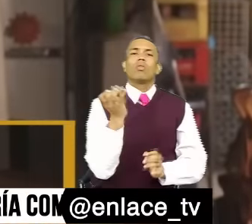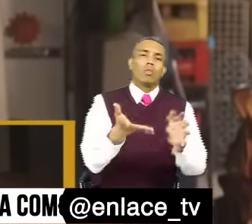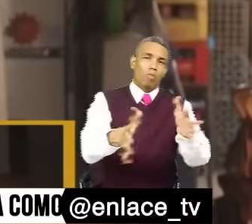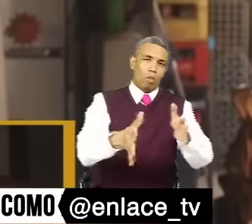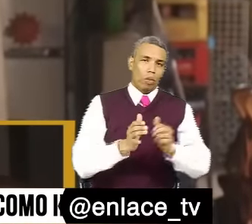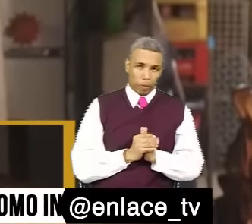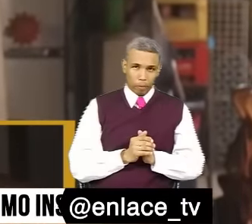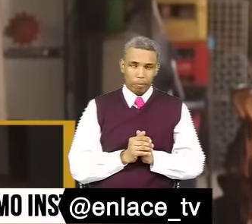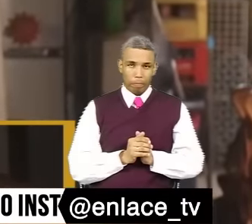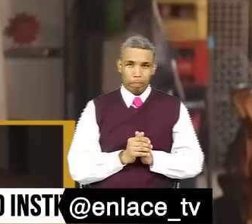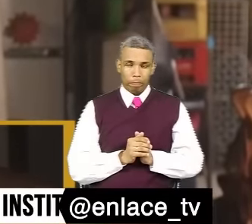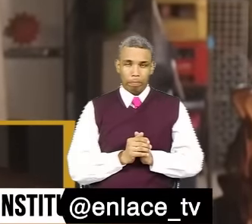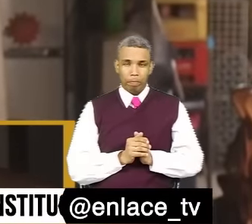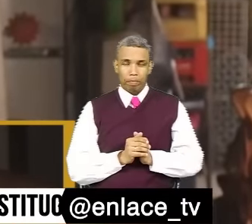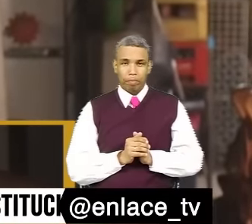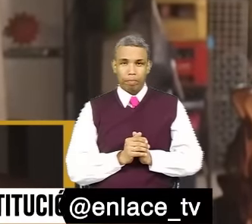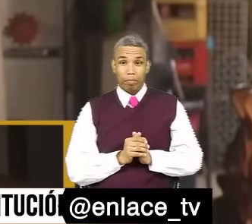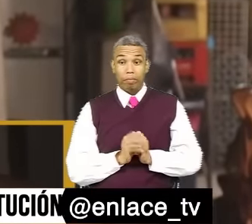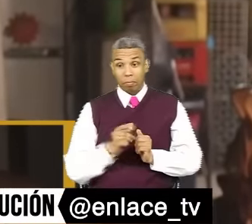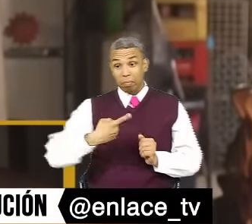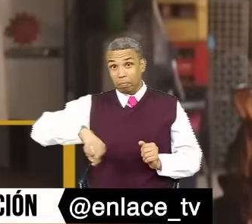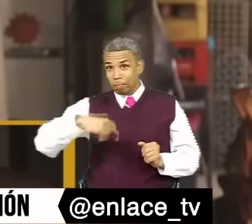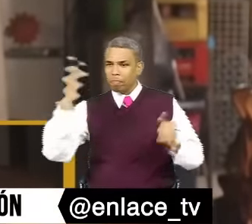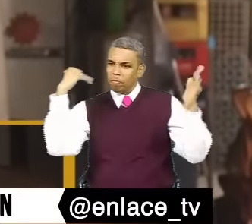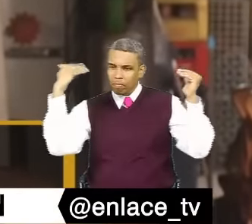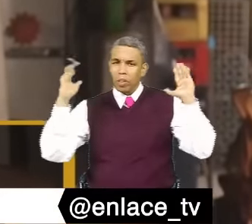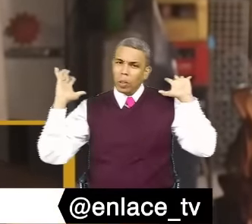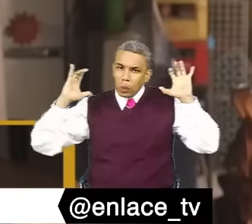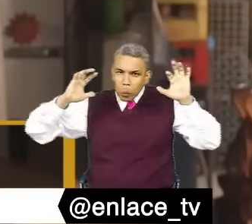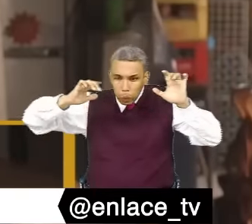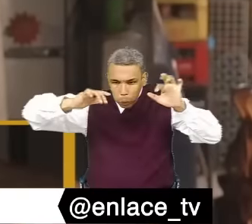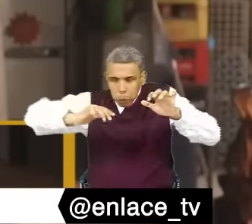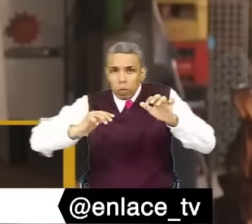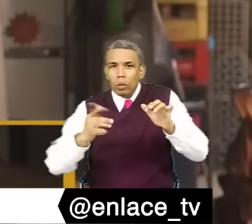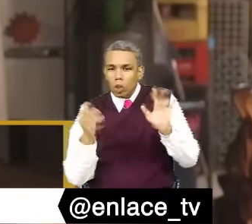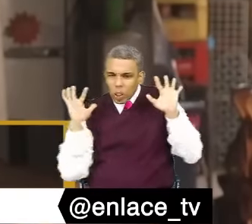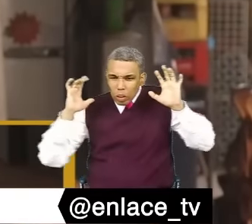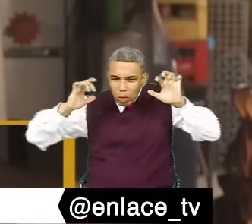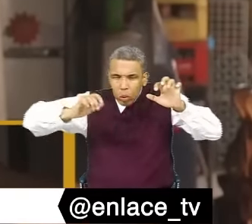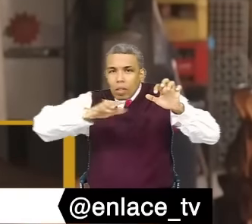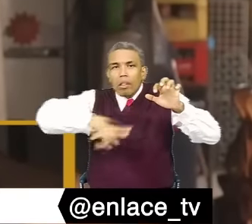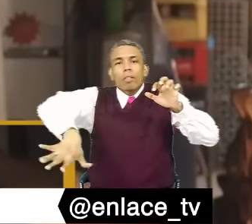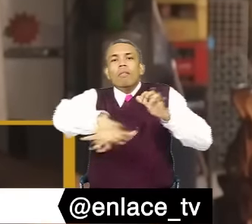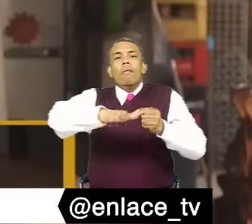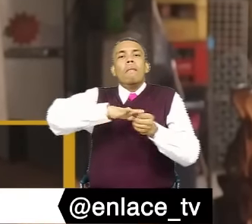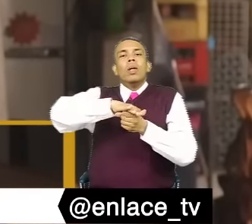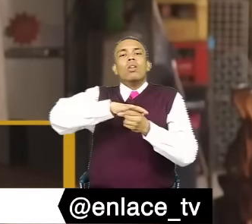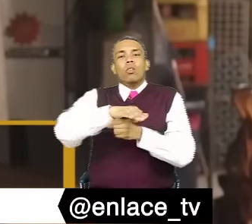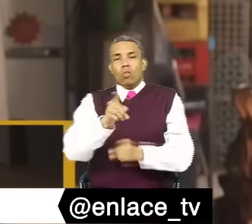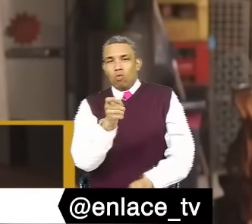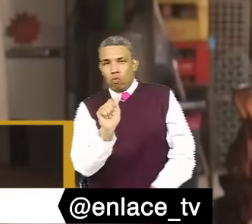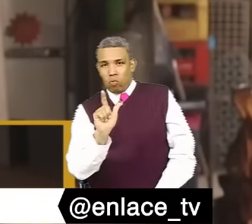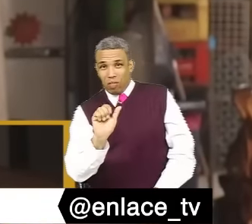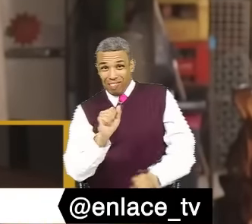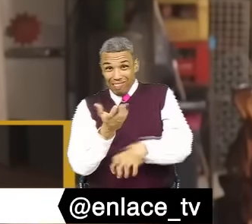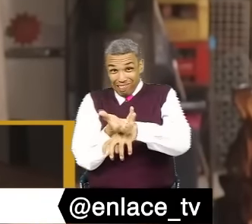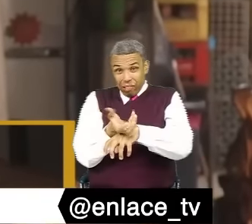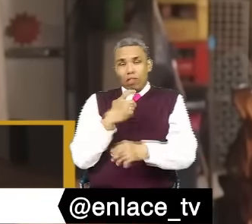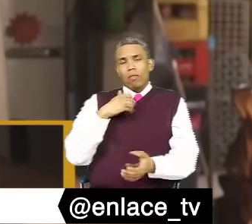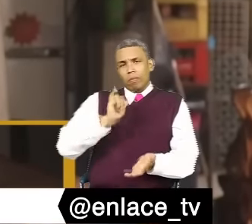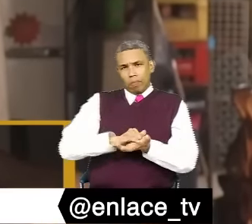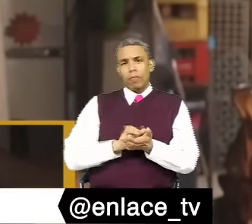Barrio Galán. Y pensamos salir a la calle, porque pensamos que la gente conozca nuestra problemática, que la gente se dé